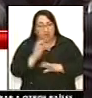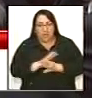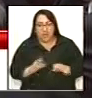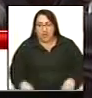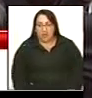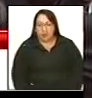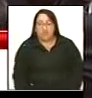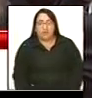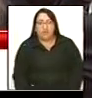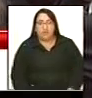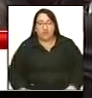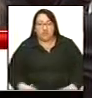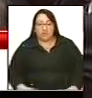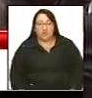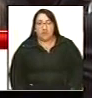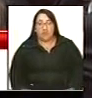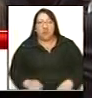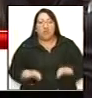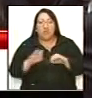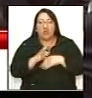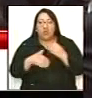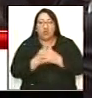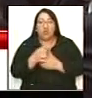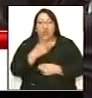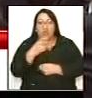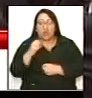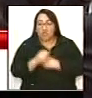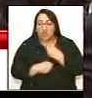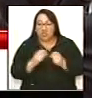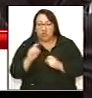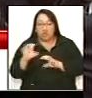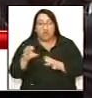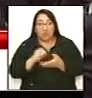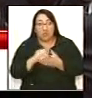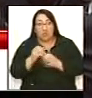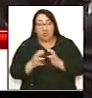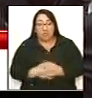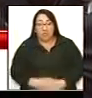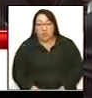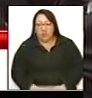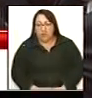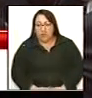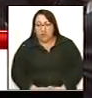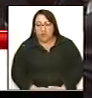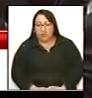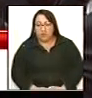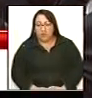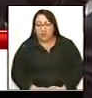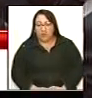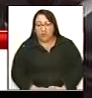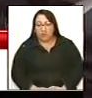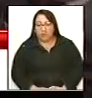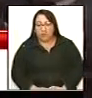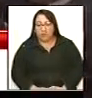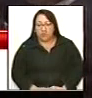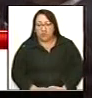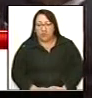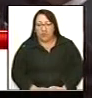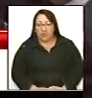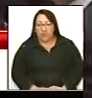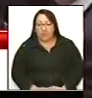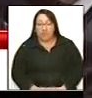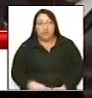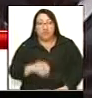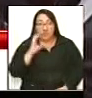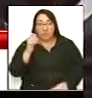públicas trascendentales rumbo al bicentenario si no asignamos presupuesto. Creo que ese es un tema que también deberíamos tener en